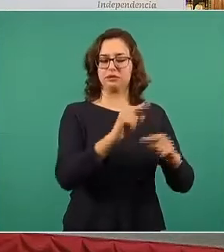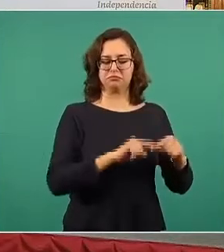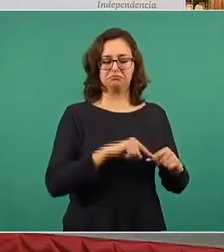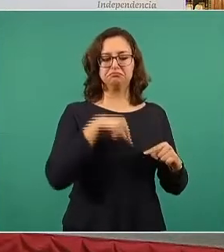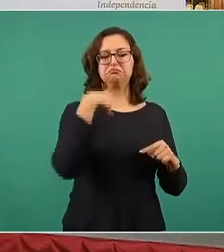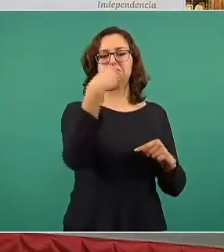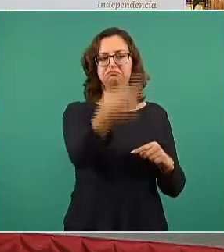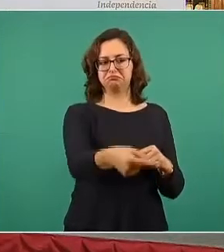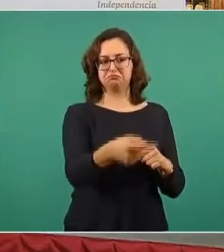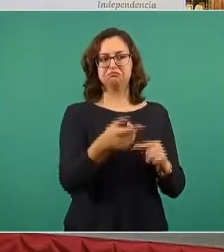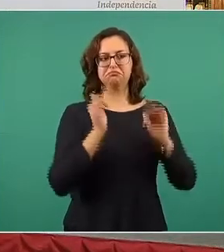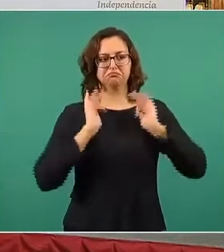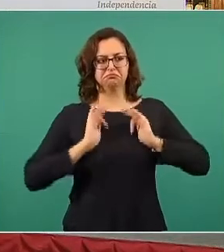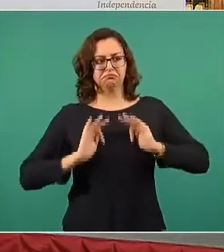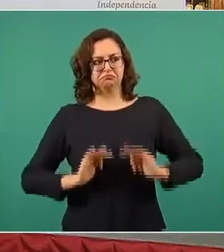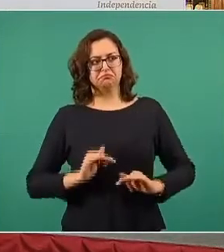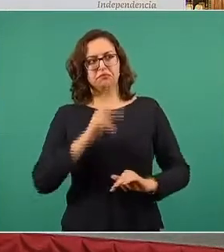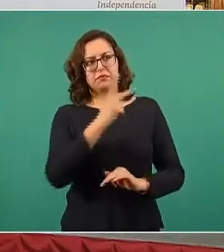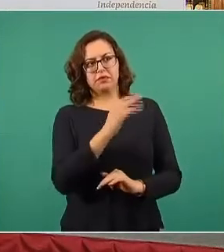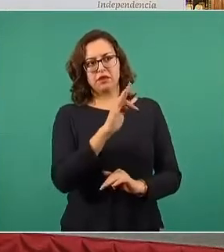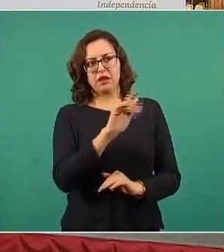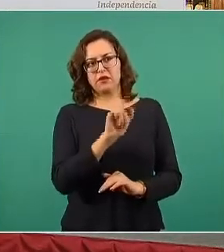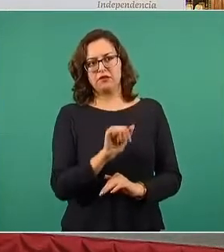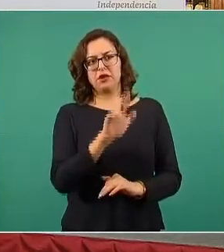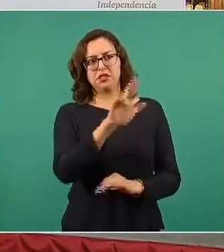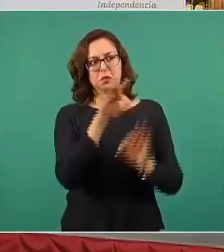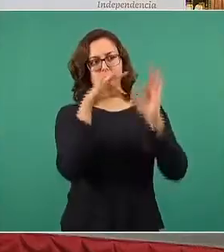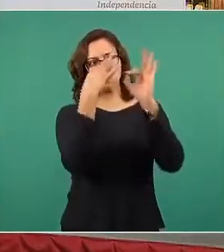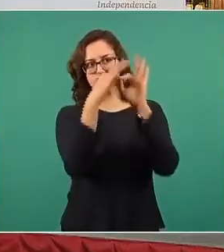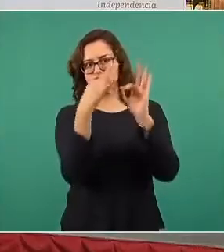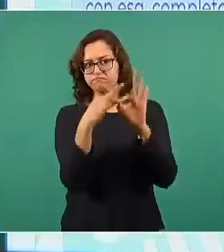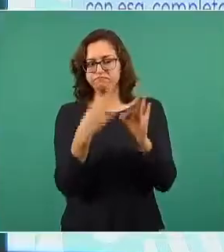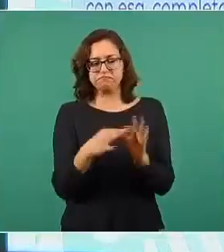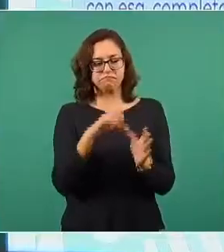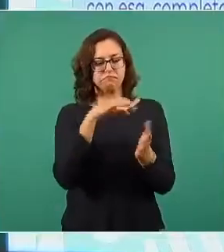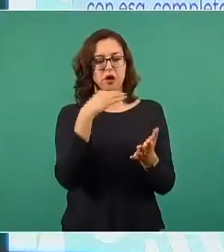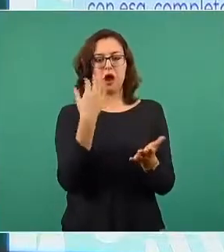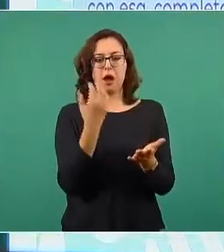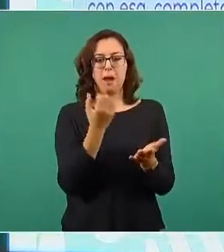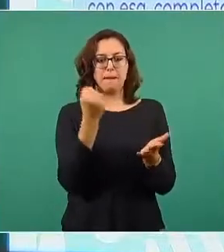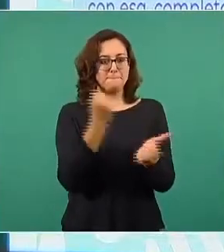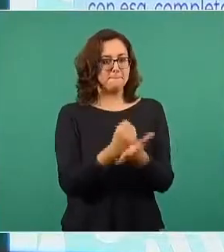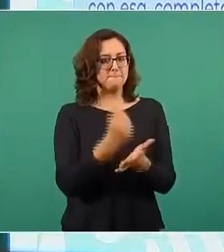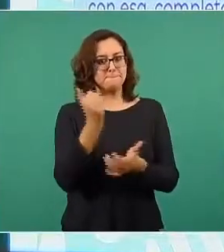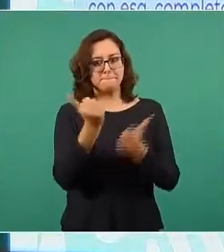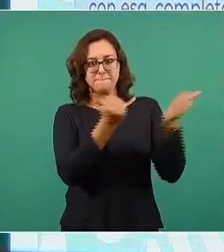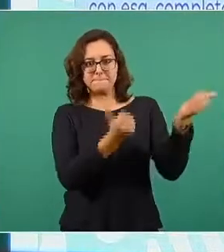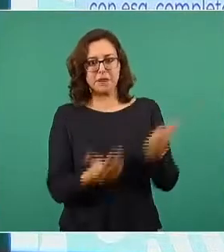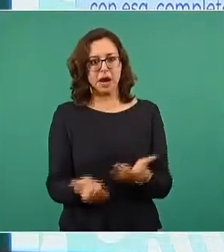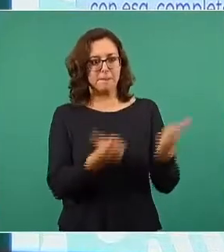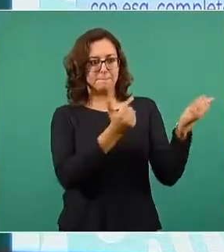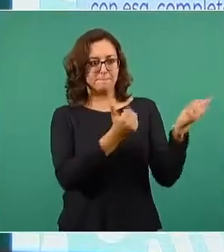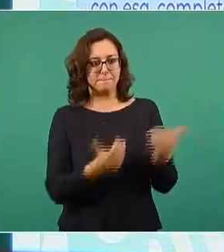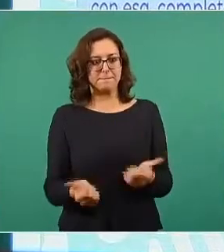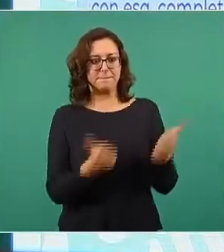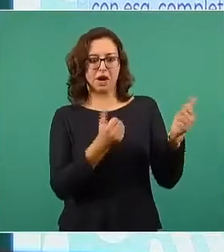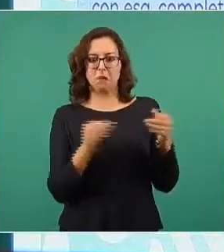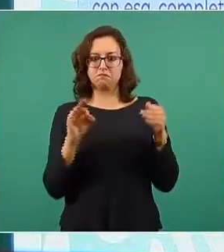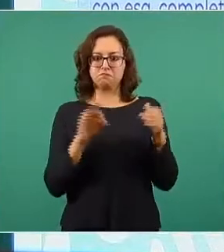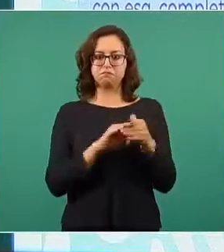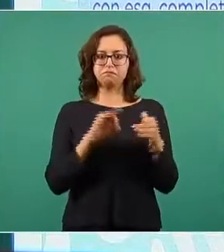la tranquilidad de que Pfizer ha sido la compañía que de manera más consistente, regular,